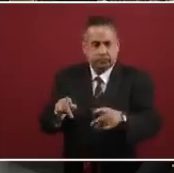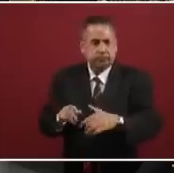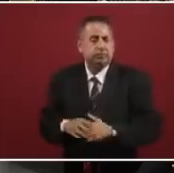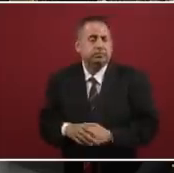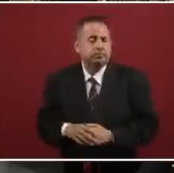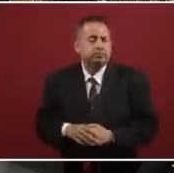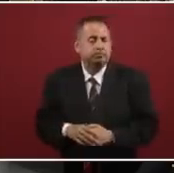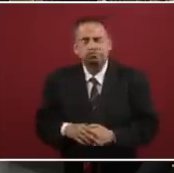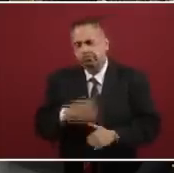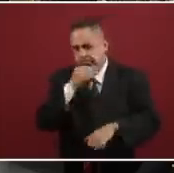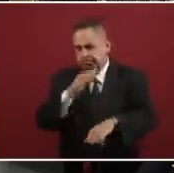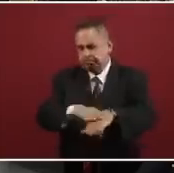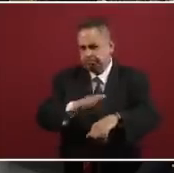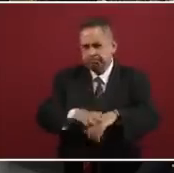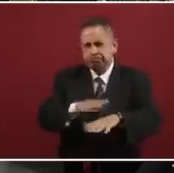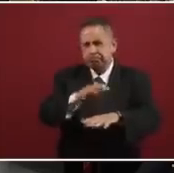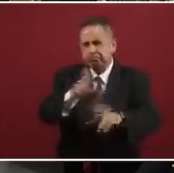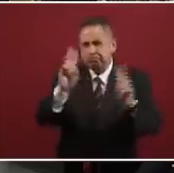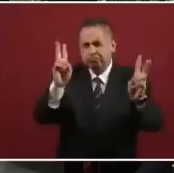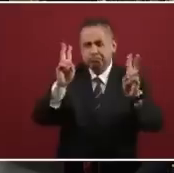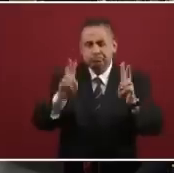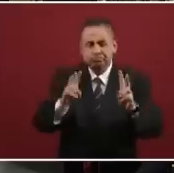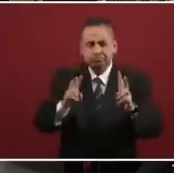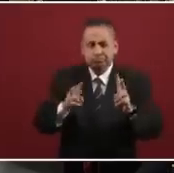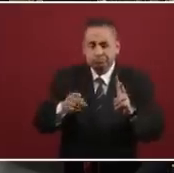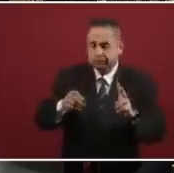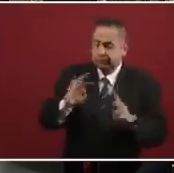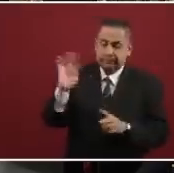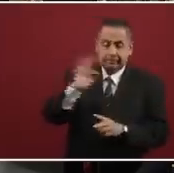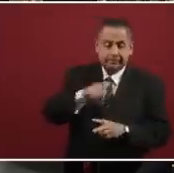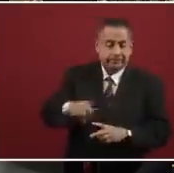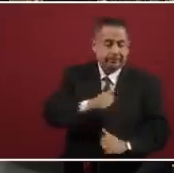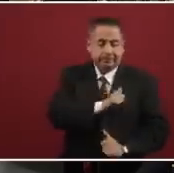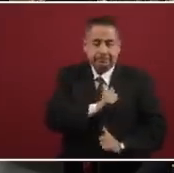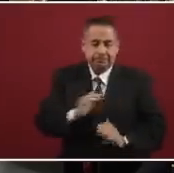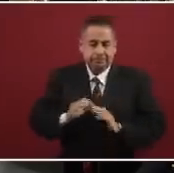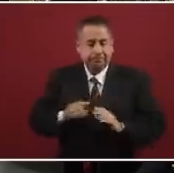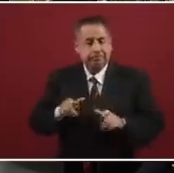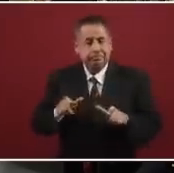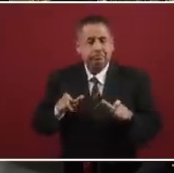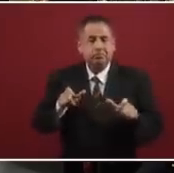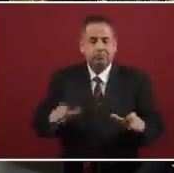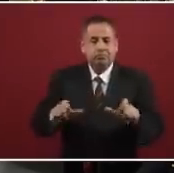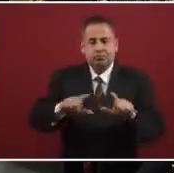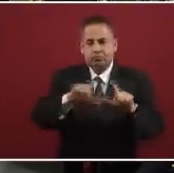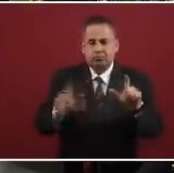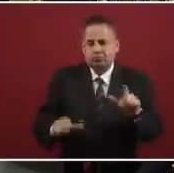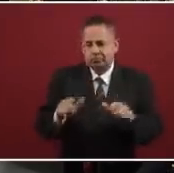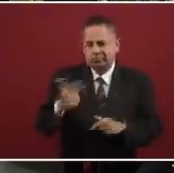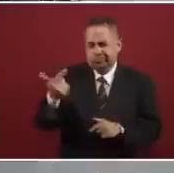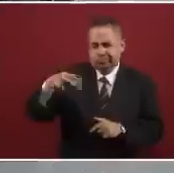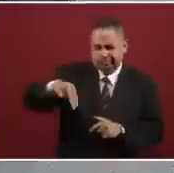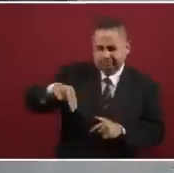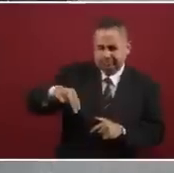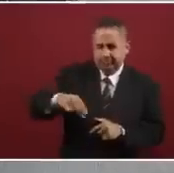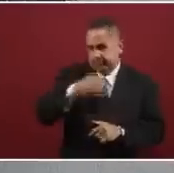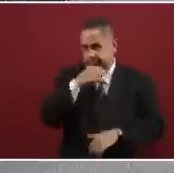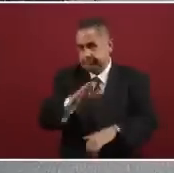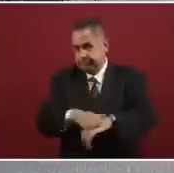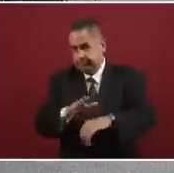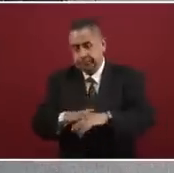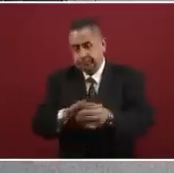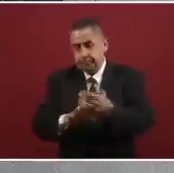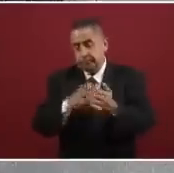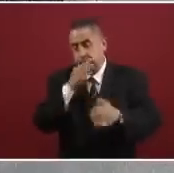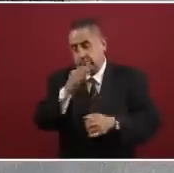la militarización en la Ciudad de México a propósito del ingreso de la Guardia Nacional y dice y le advierte a